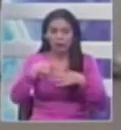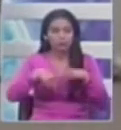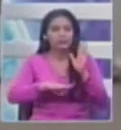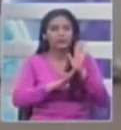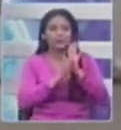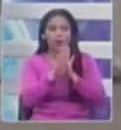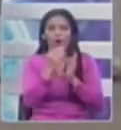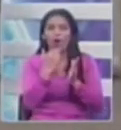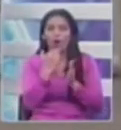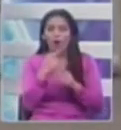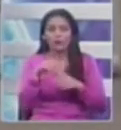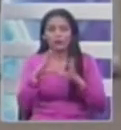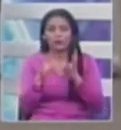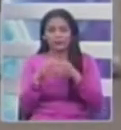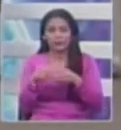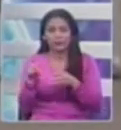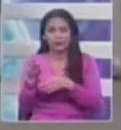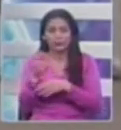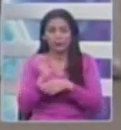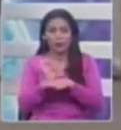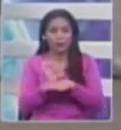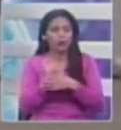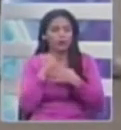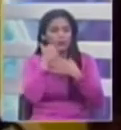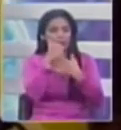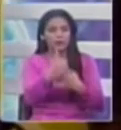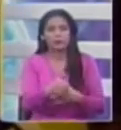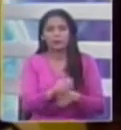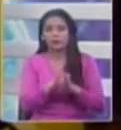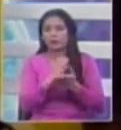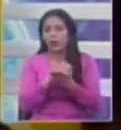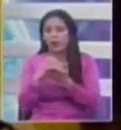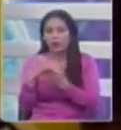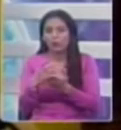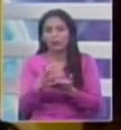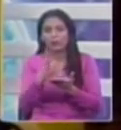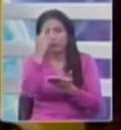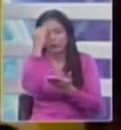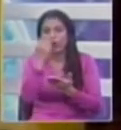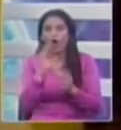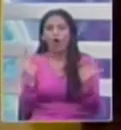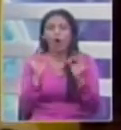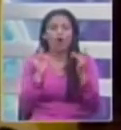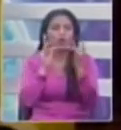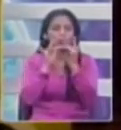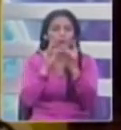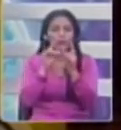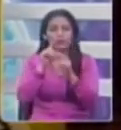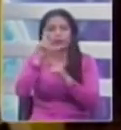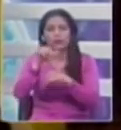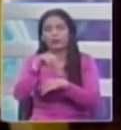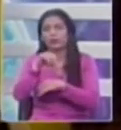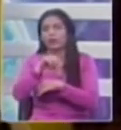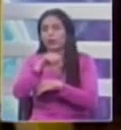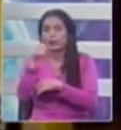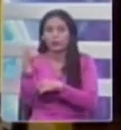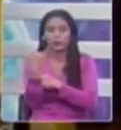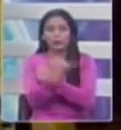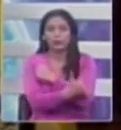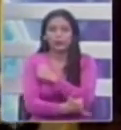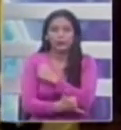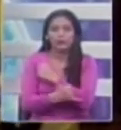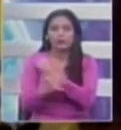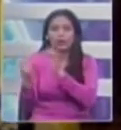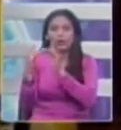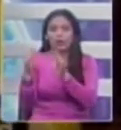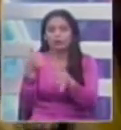asistencia técnica, para hacer agendas especializadas, ponerles en contacto con proveedores internacionales. Entonces creo que todo eso debemos